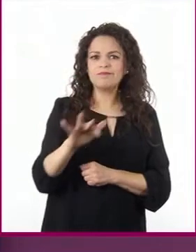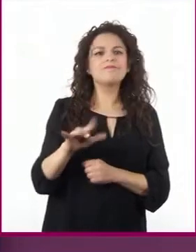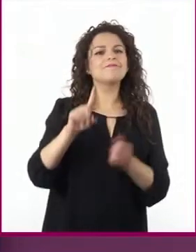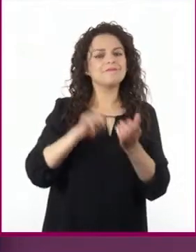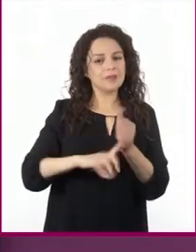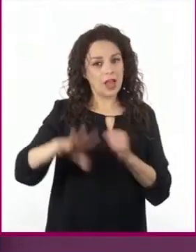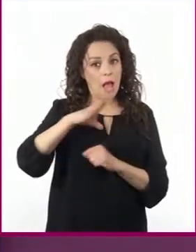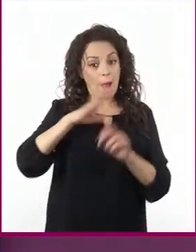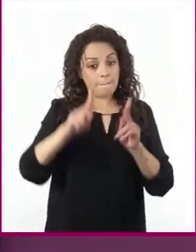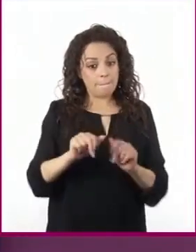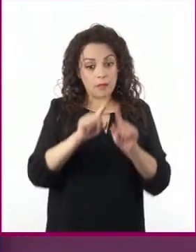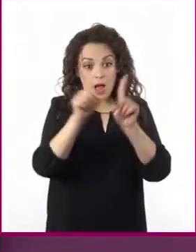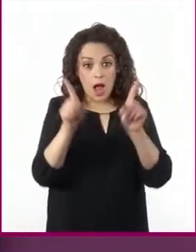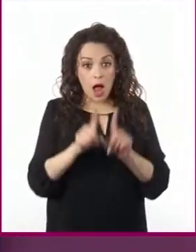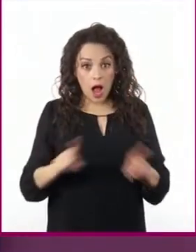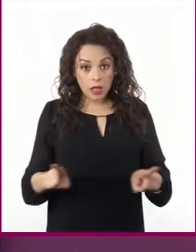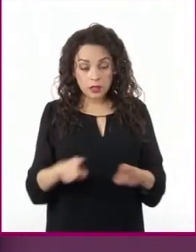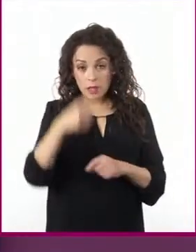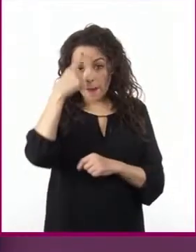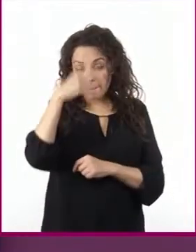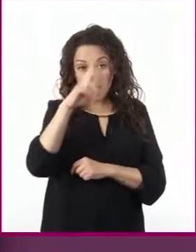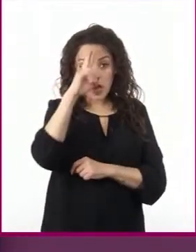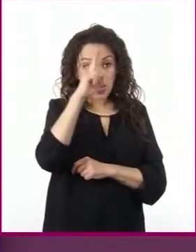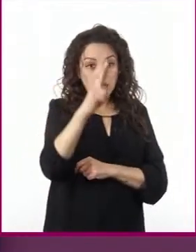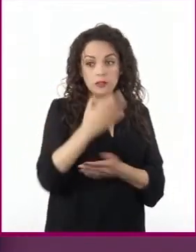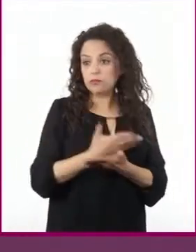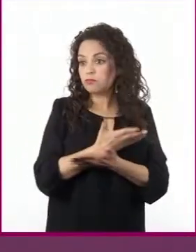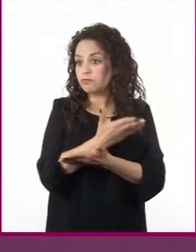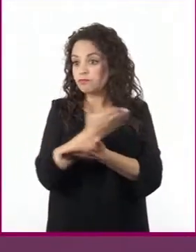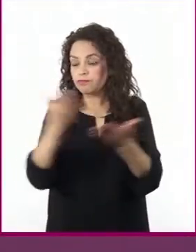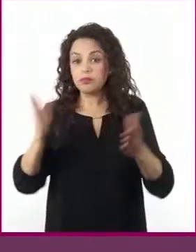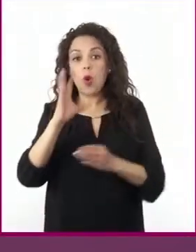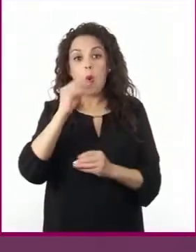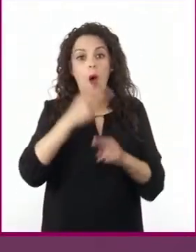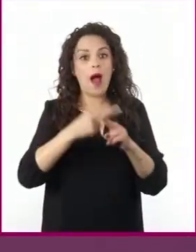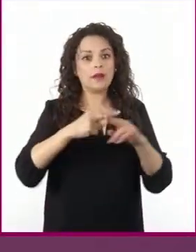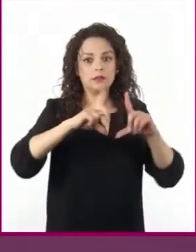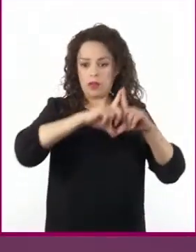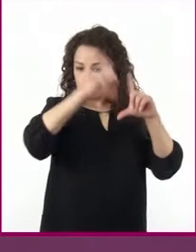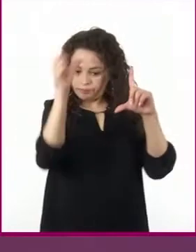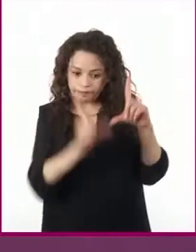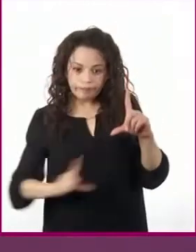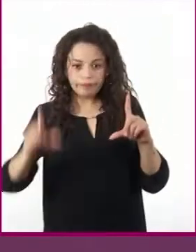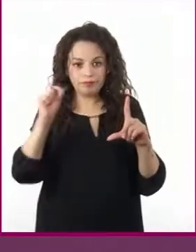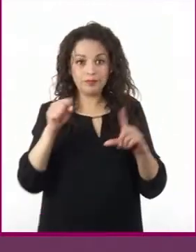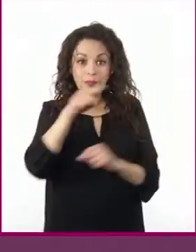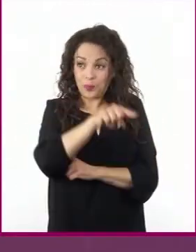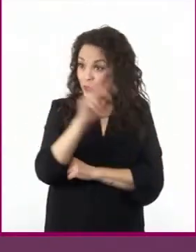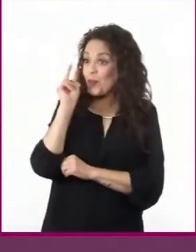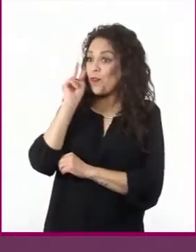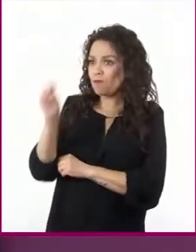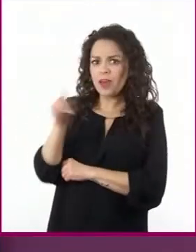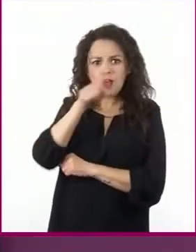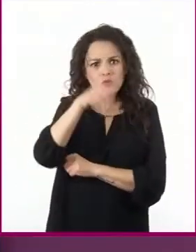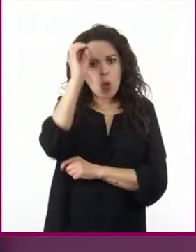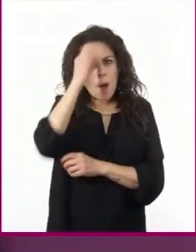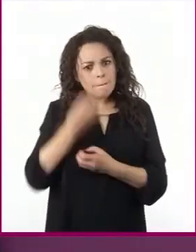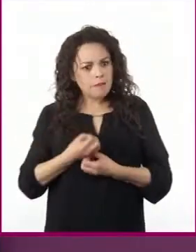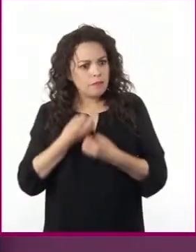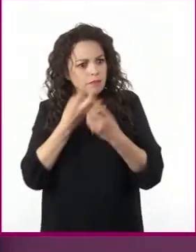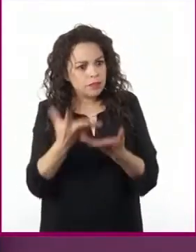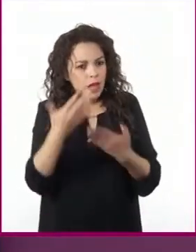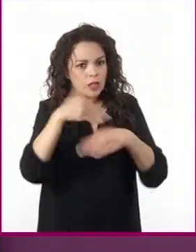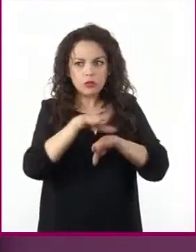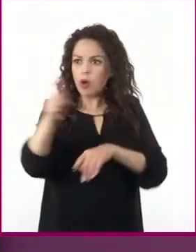sean individuos o colectivos tan grandes como una nación. ¿Te diste cuenta? Expresaste una opinión acerca